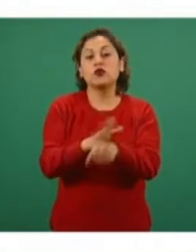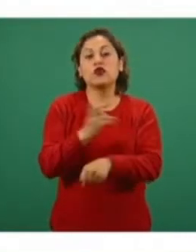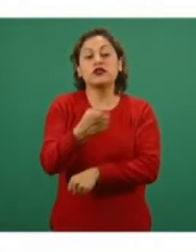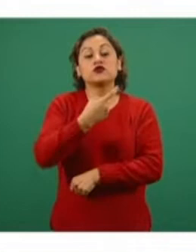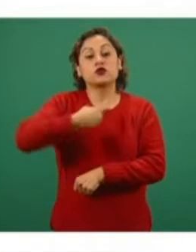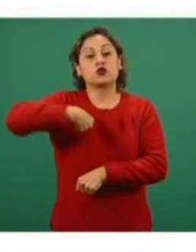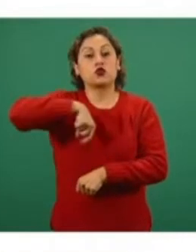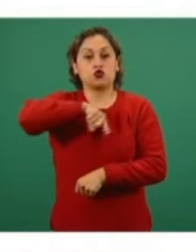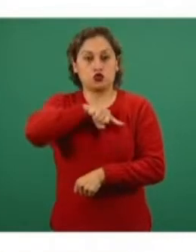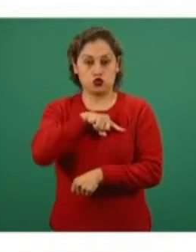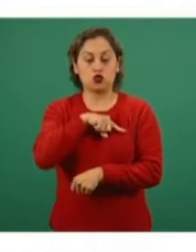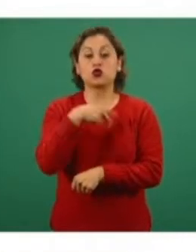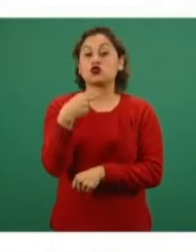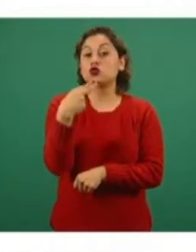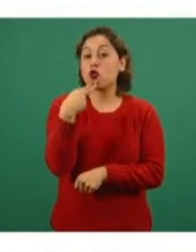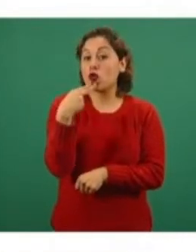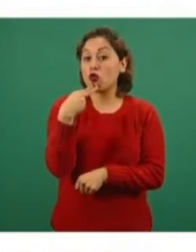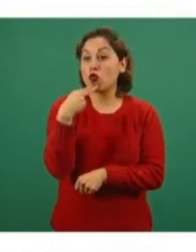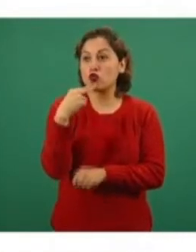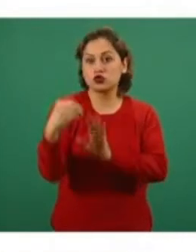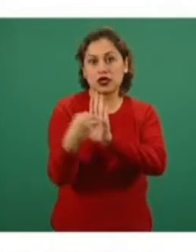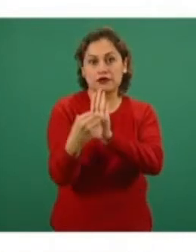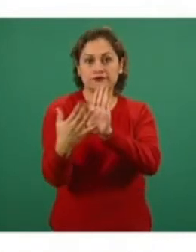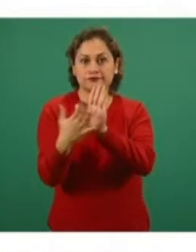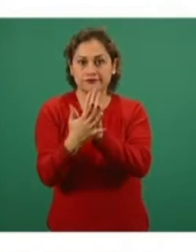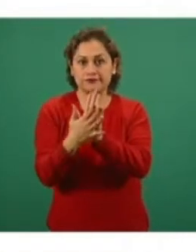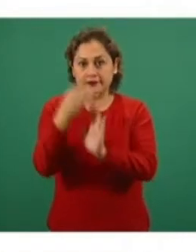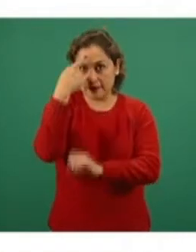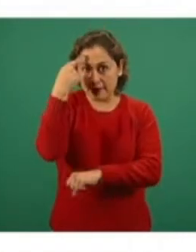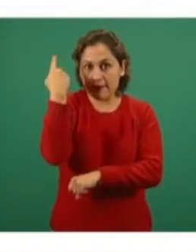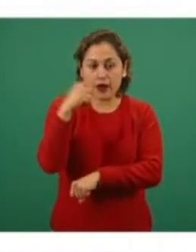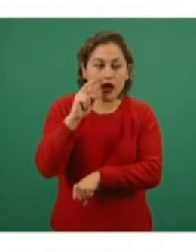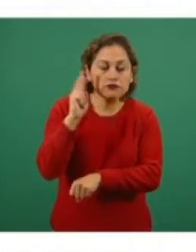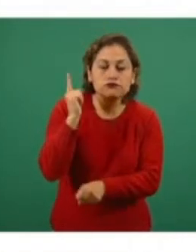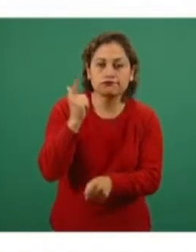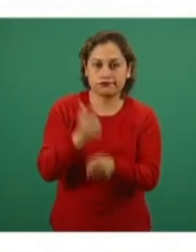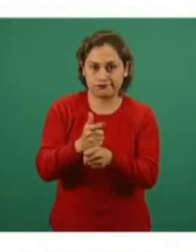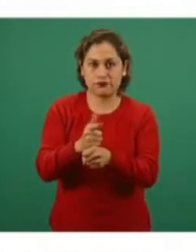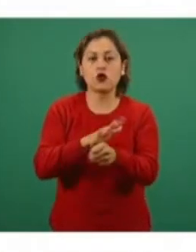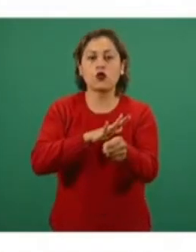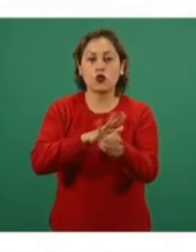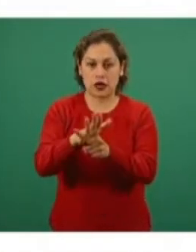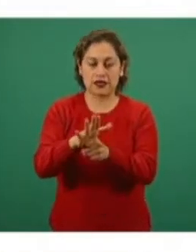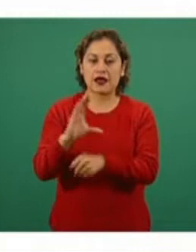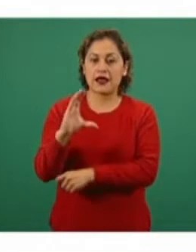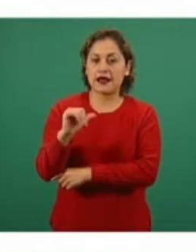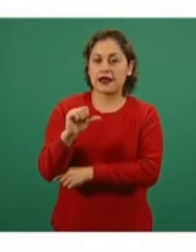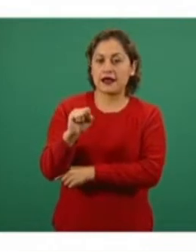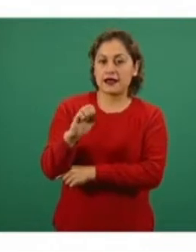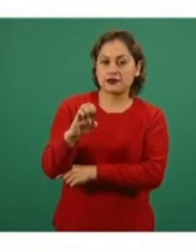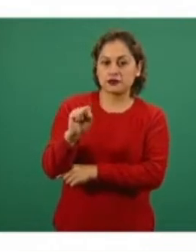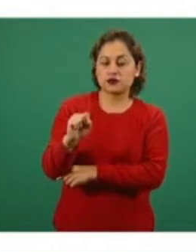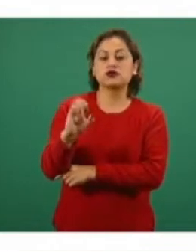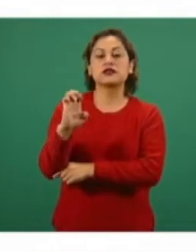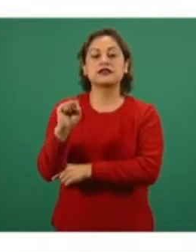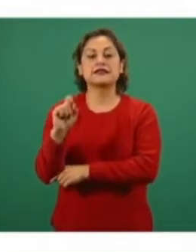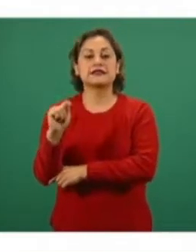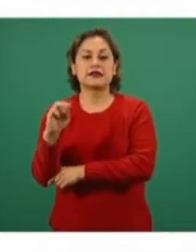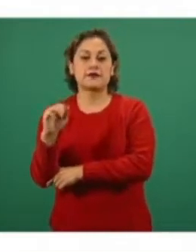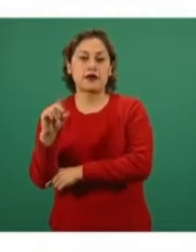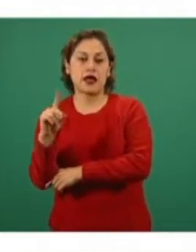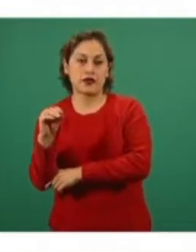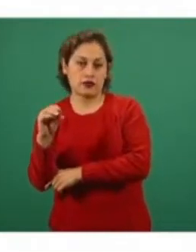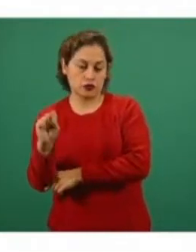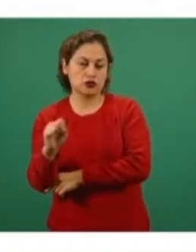impulsar para ver esta tendencia es precisamente la de los casos estimados. Los casos estimados, como saben, es